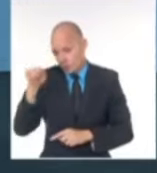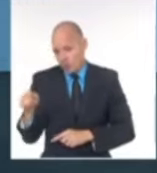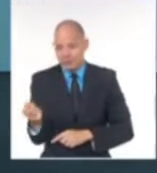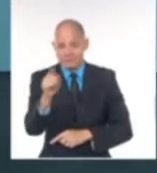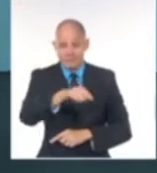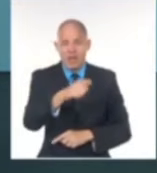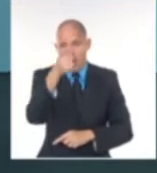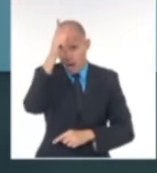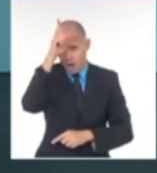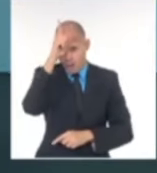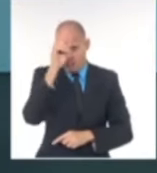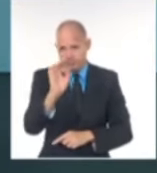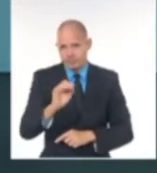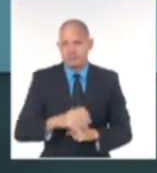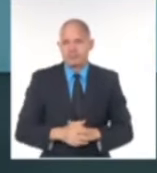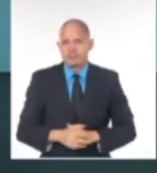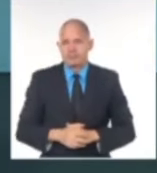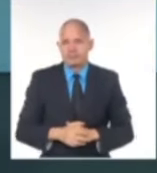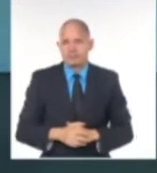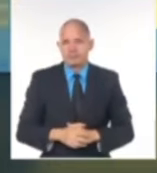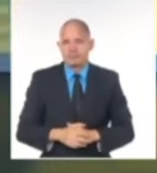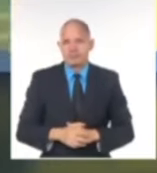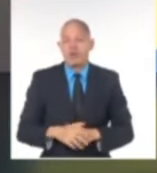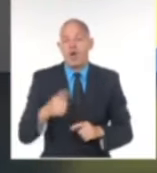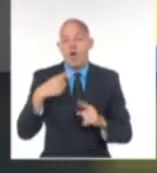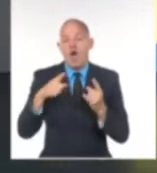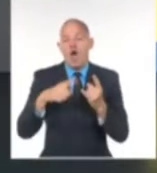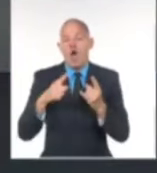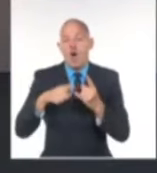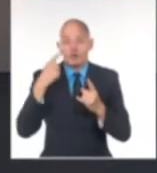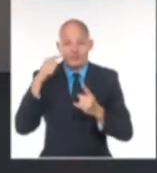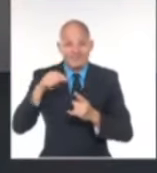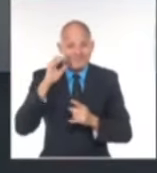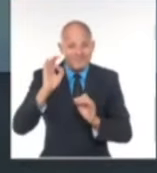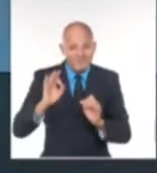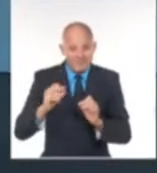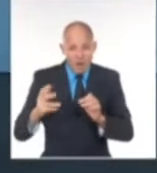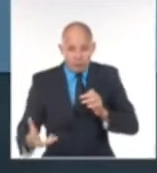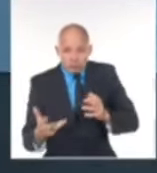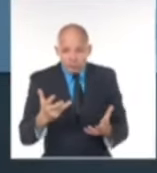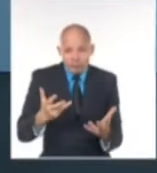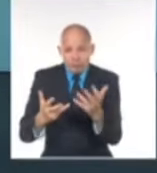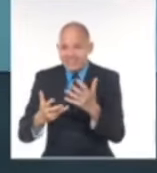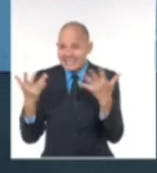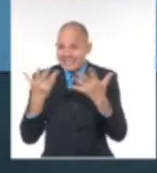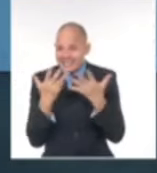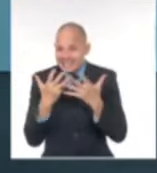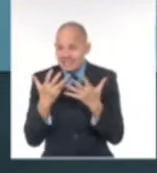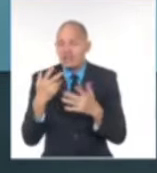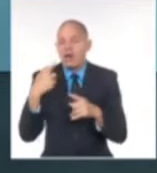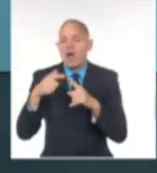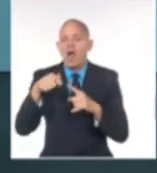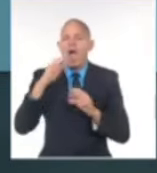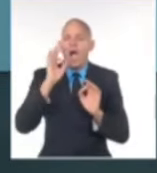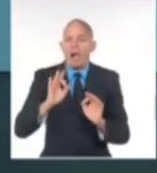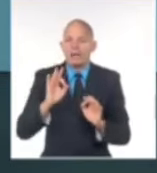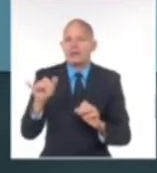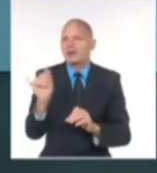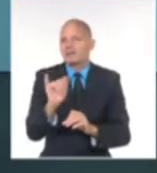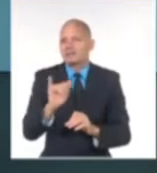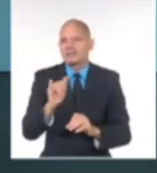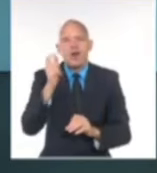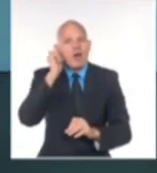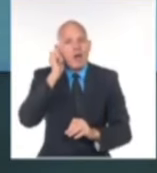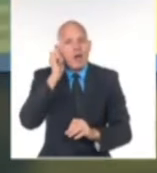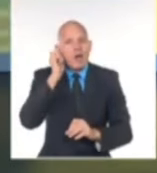Lucas Lasugianis. Mientras, en la lucha libre tendremos también a las 5 de la madrugada la presencia de Yusneili Guzmán, que enfrentará a